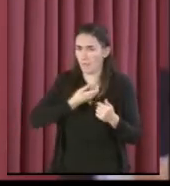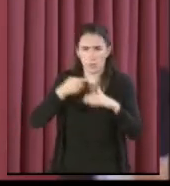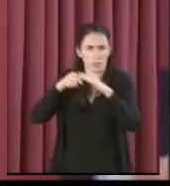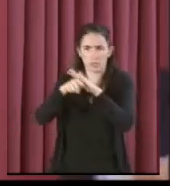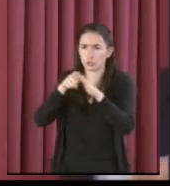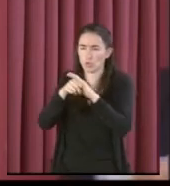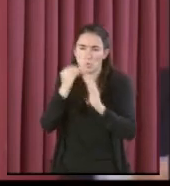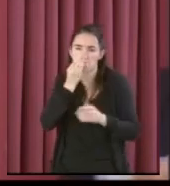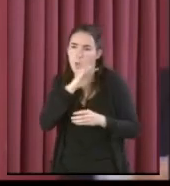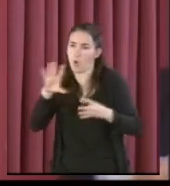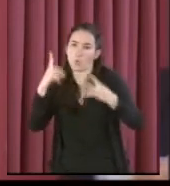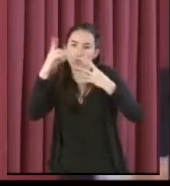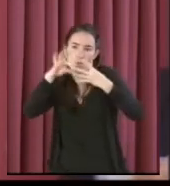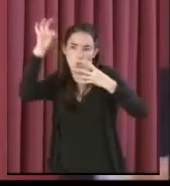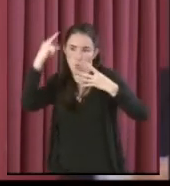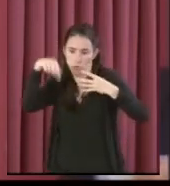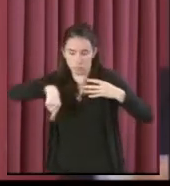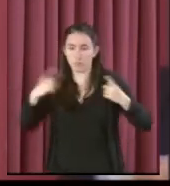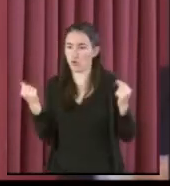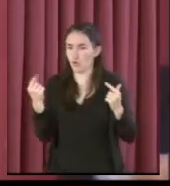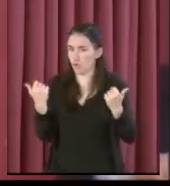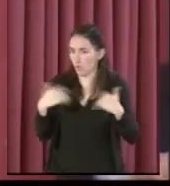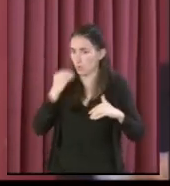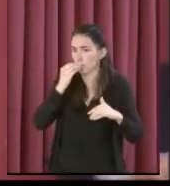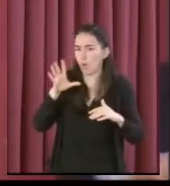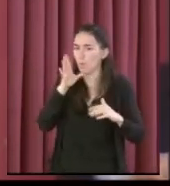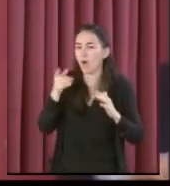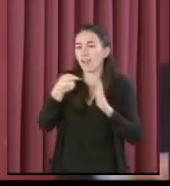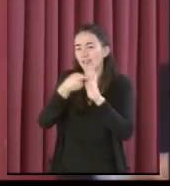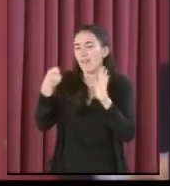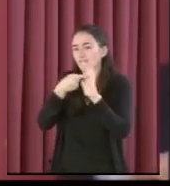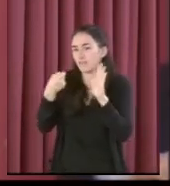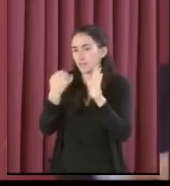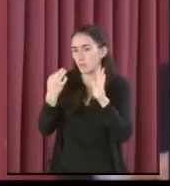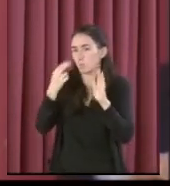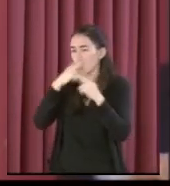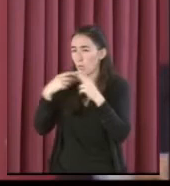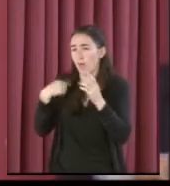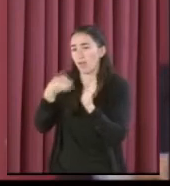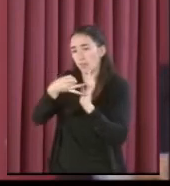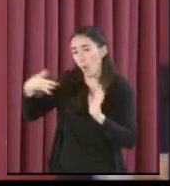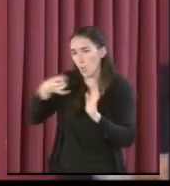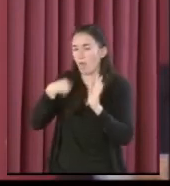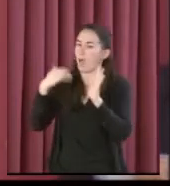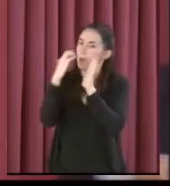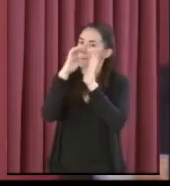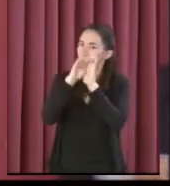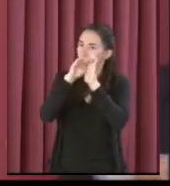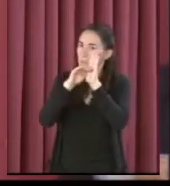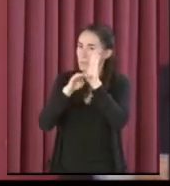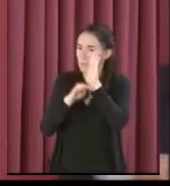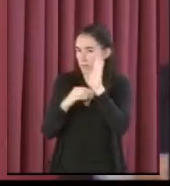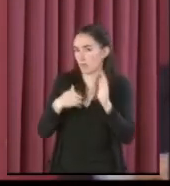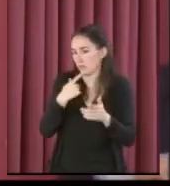nuestro país crezca por nuestro trabajo reduciendo el déficit público de las administraciones y garantizando cobertura económica a las